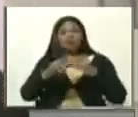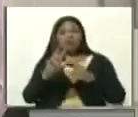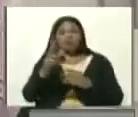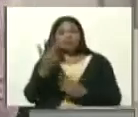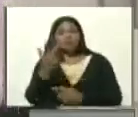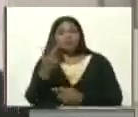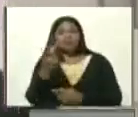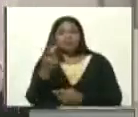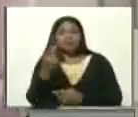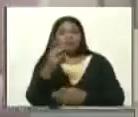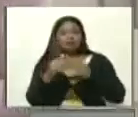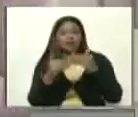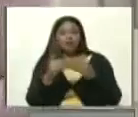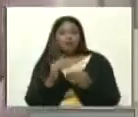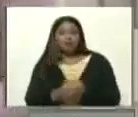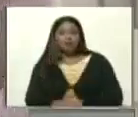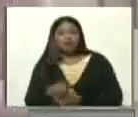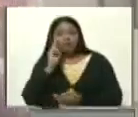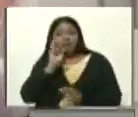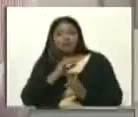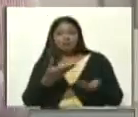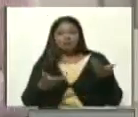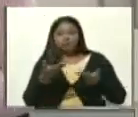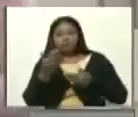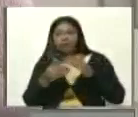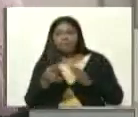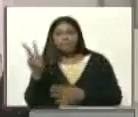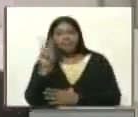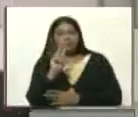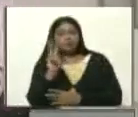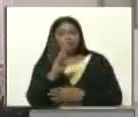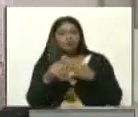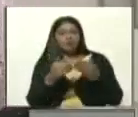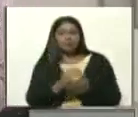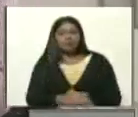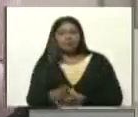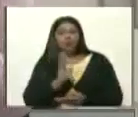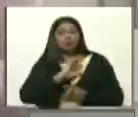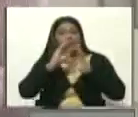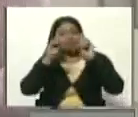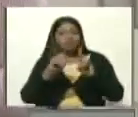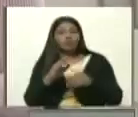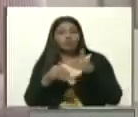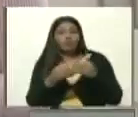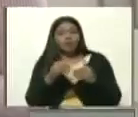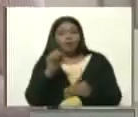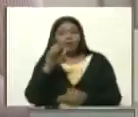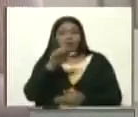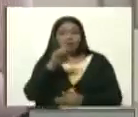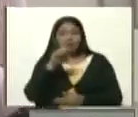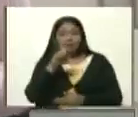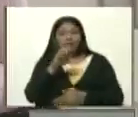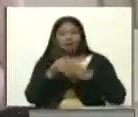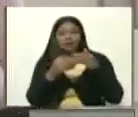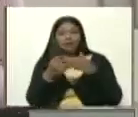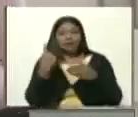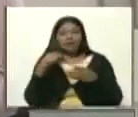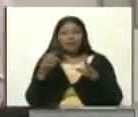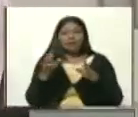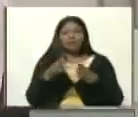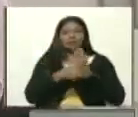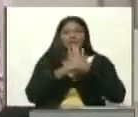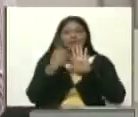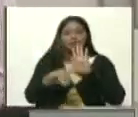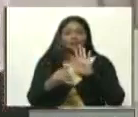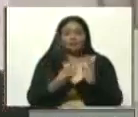tercer Estado que no tiene nada que ver con las relaciones bilaterales entre Venezuela y Irán, que va a decidir si Alex Saab tiene derecho a inmunidad.